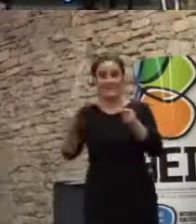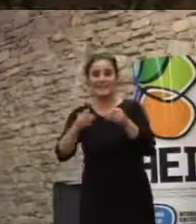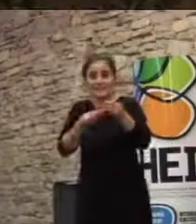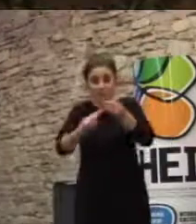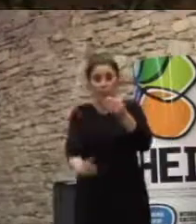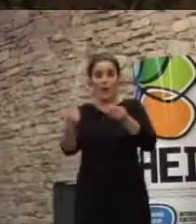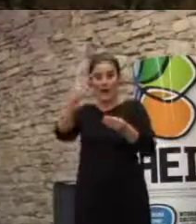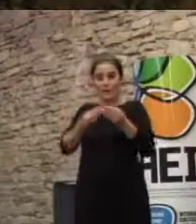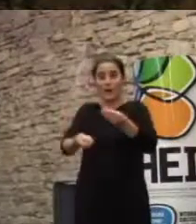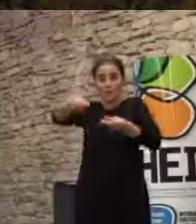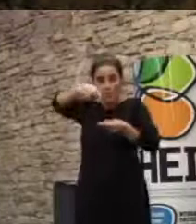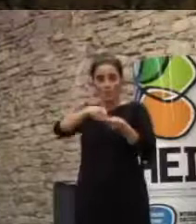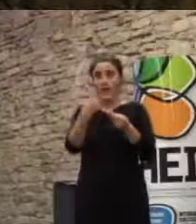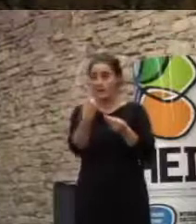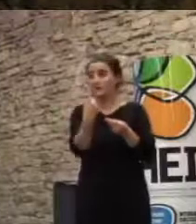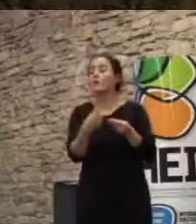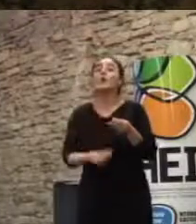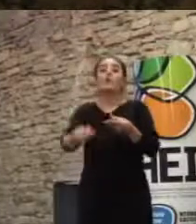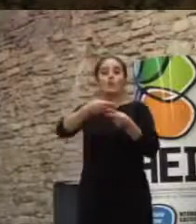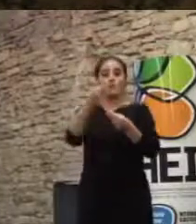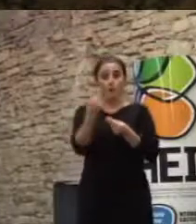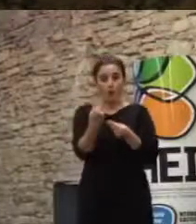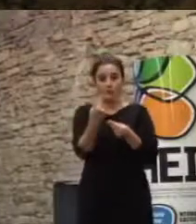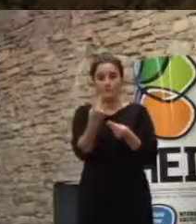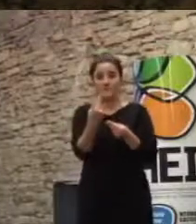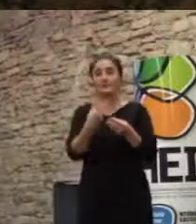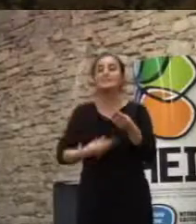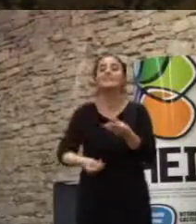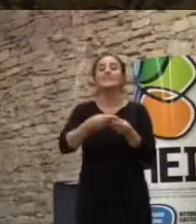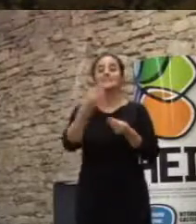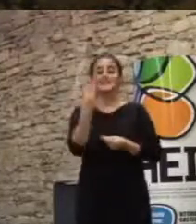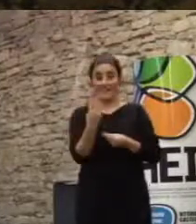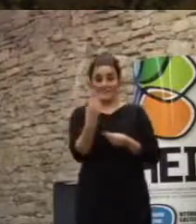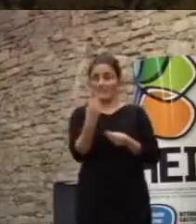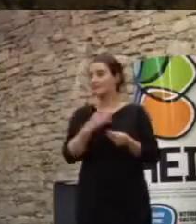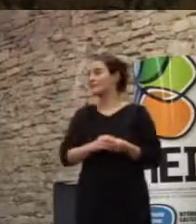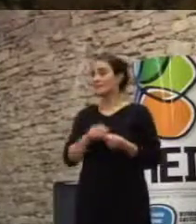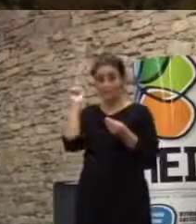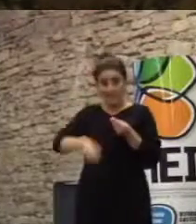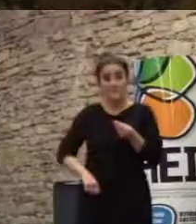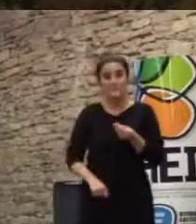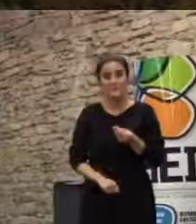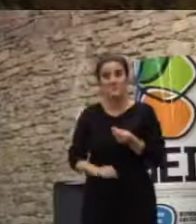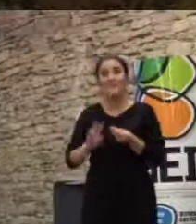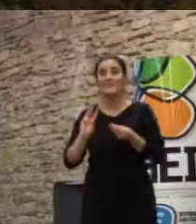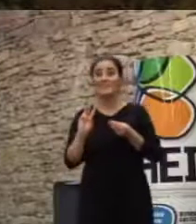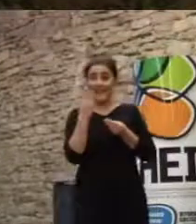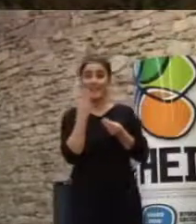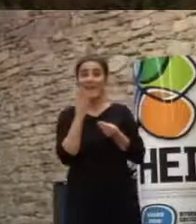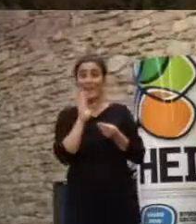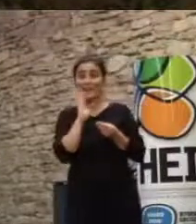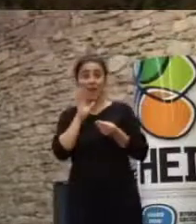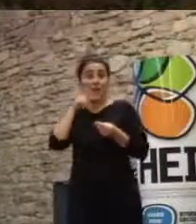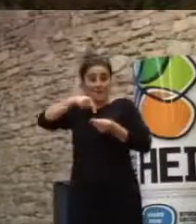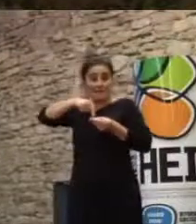subimos una y subimos dos y subimos tres vale la tercera que habéis subido la que está